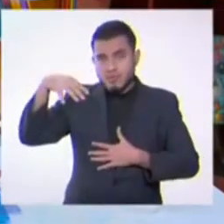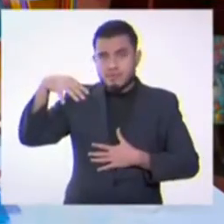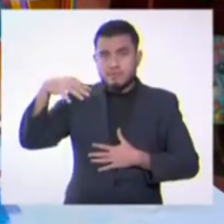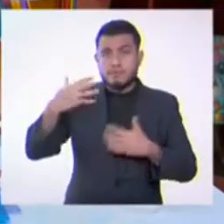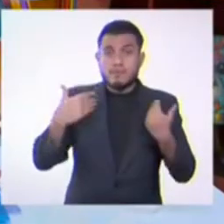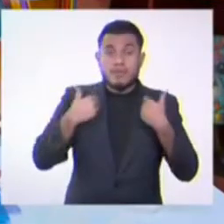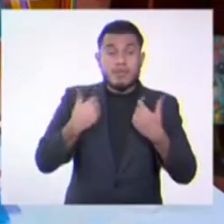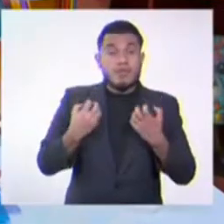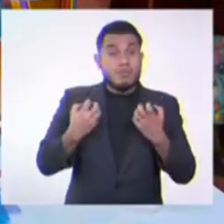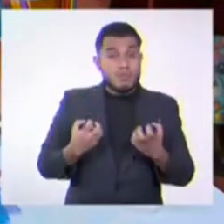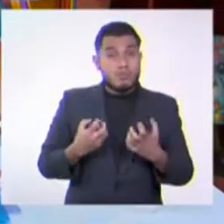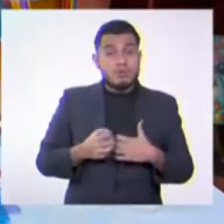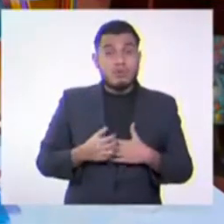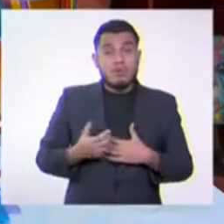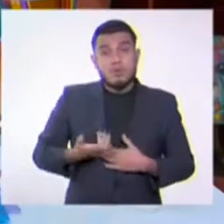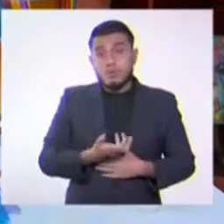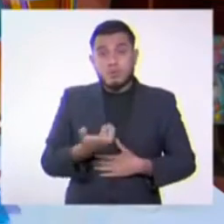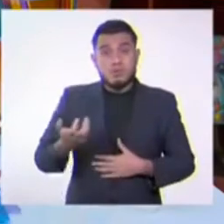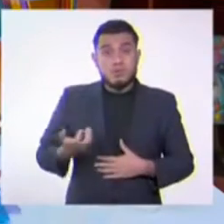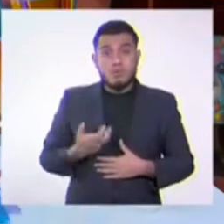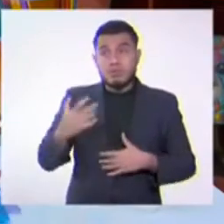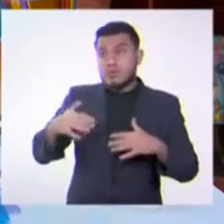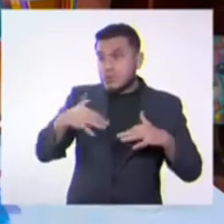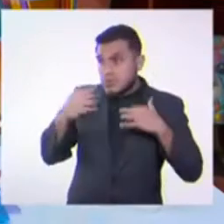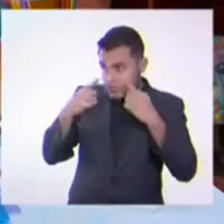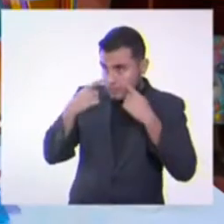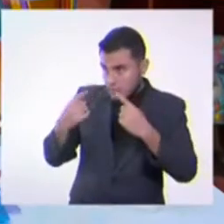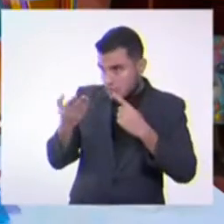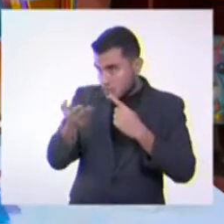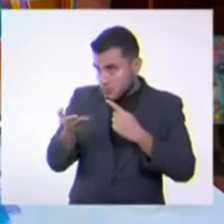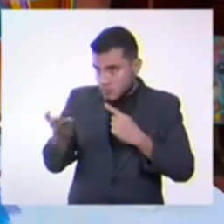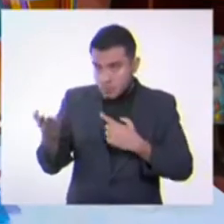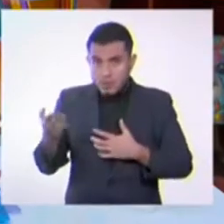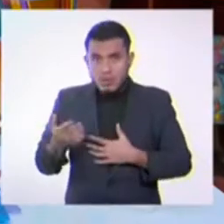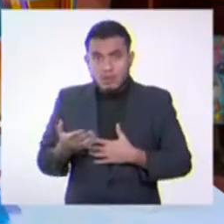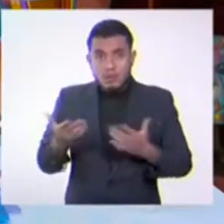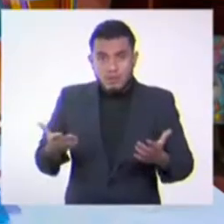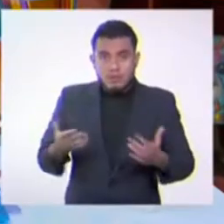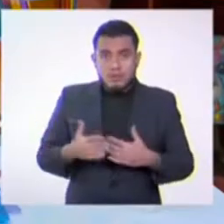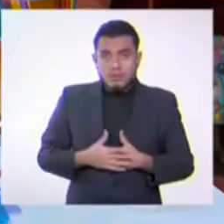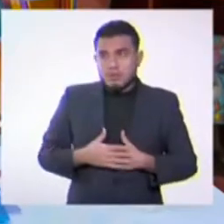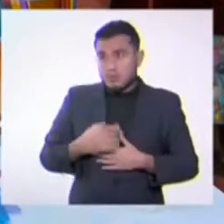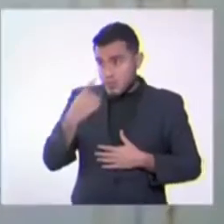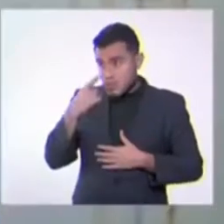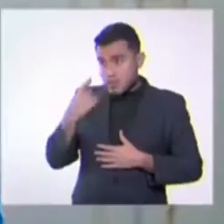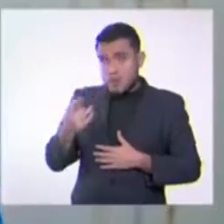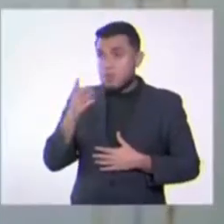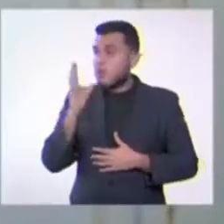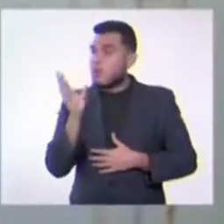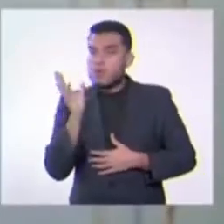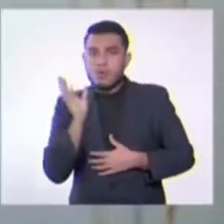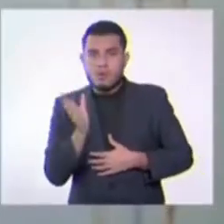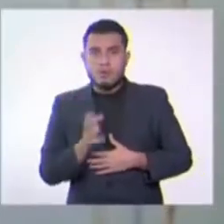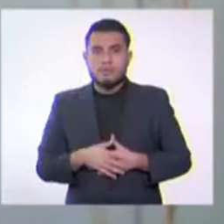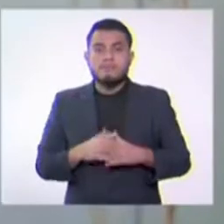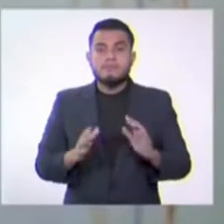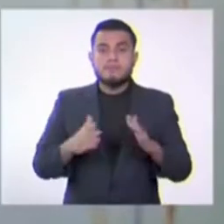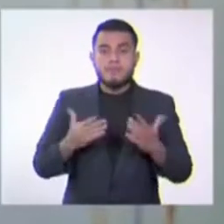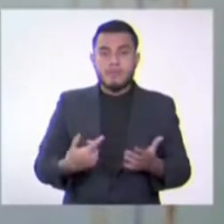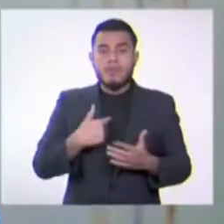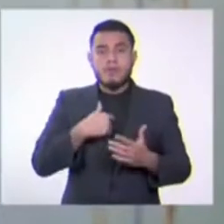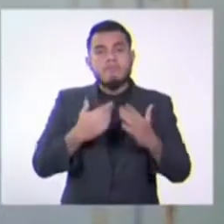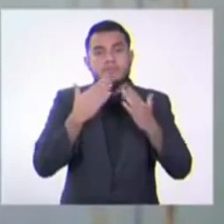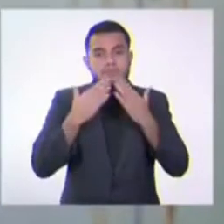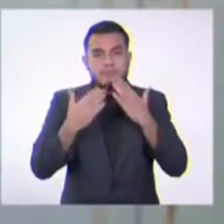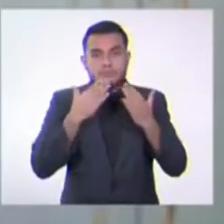tiene mucho que ver con la forma en la cual percibimos los objetos, principalmente en la forma en la que percibimos los colores. Para darte esa